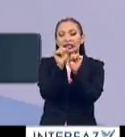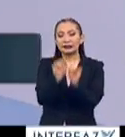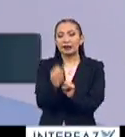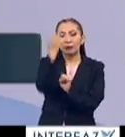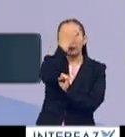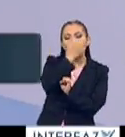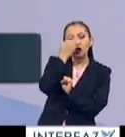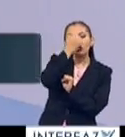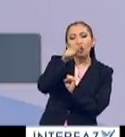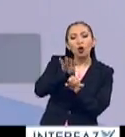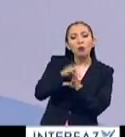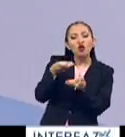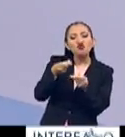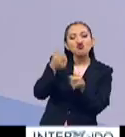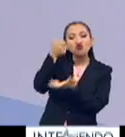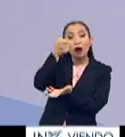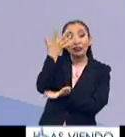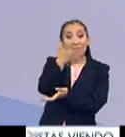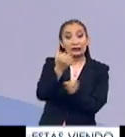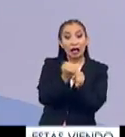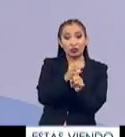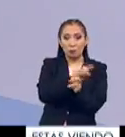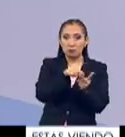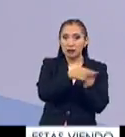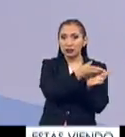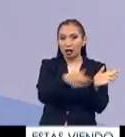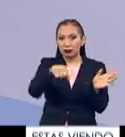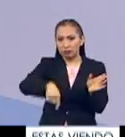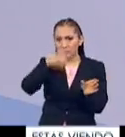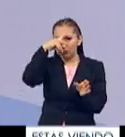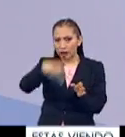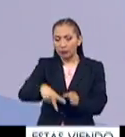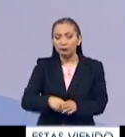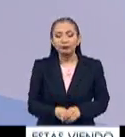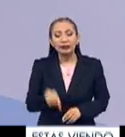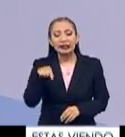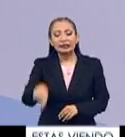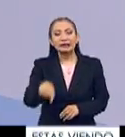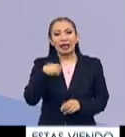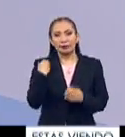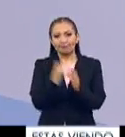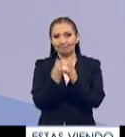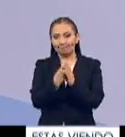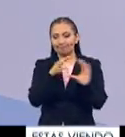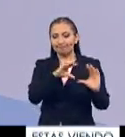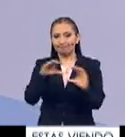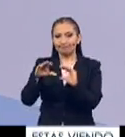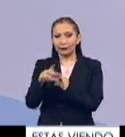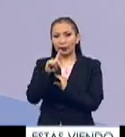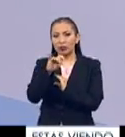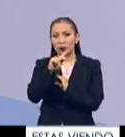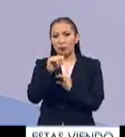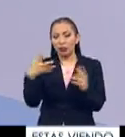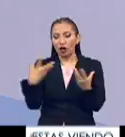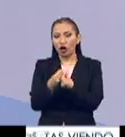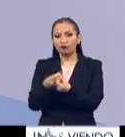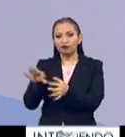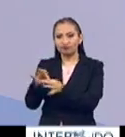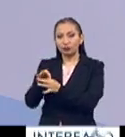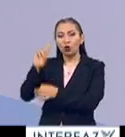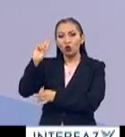de evaluación del desempeño ya lleva 10 años de establecerse en México. Y en este diplomado lo hacemos de manera conjunta con la